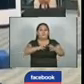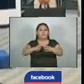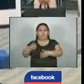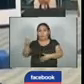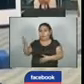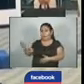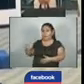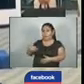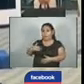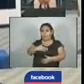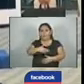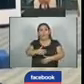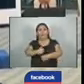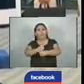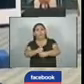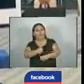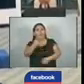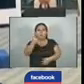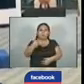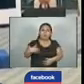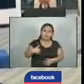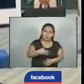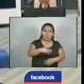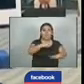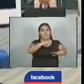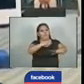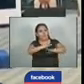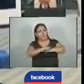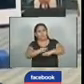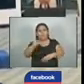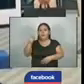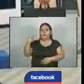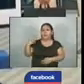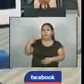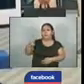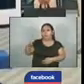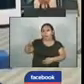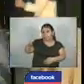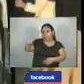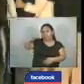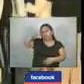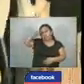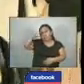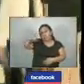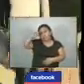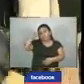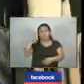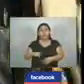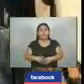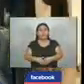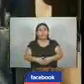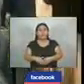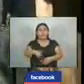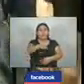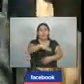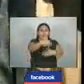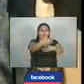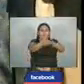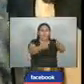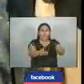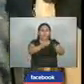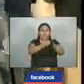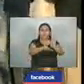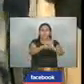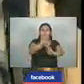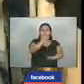ministro de seguridad, el director de la policía, el ministro de la prensa, que están haciendo un gran trabajo. Cabe mencionar que los centros urbanos de